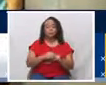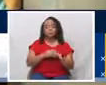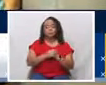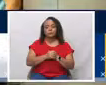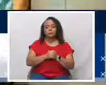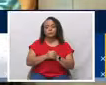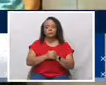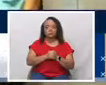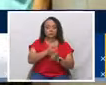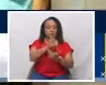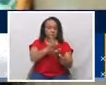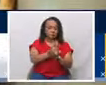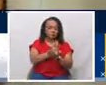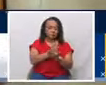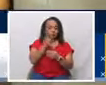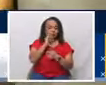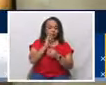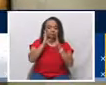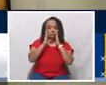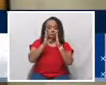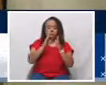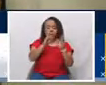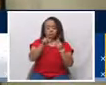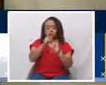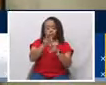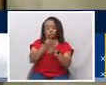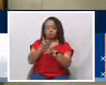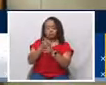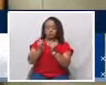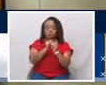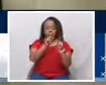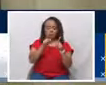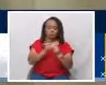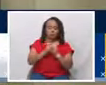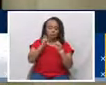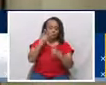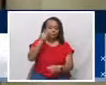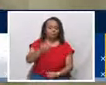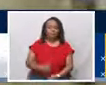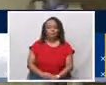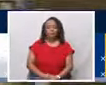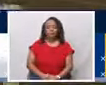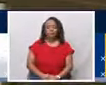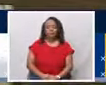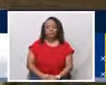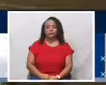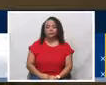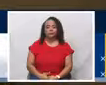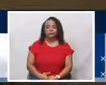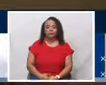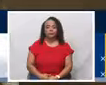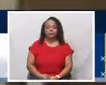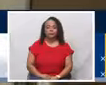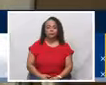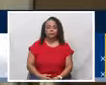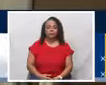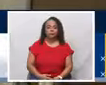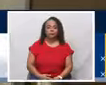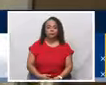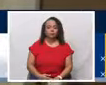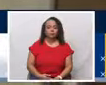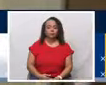ahí sí van a detenerse un rato, ¿verdad?, para atender a la gente y compartir con la gente que pueda salir. Bueno, muy bien. Ahí llegó